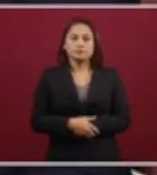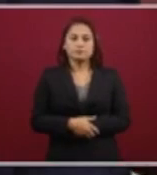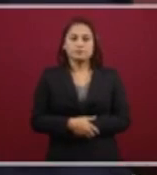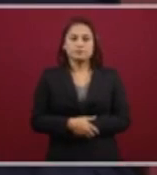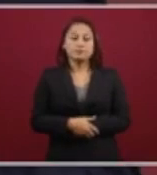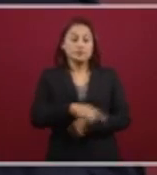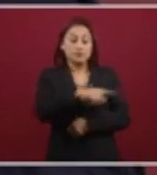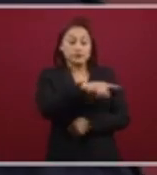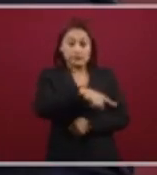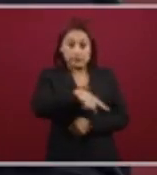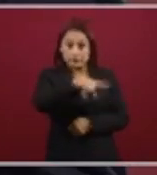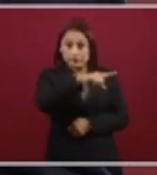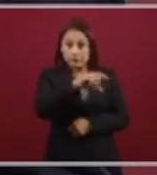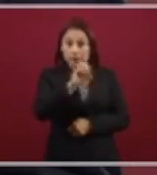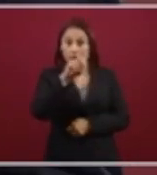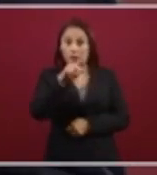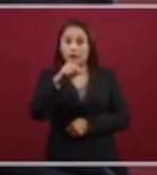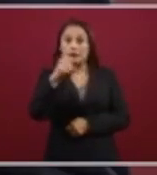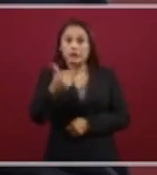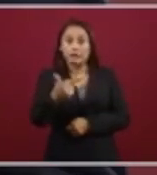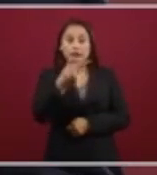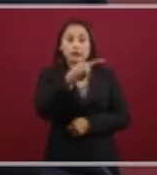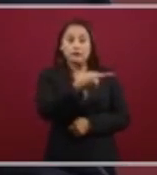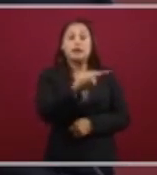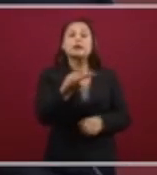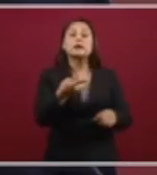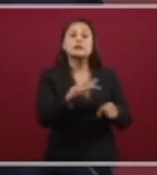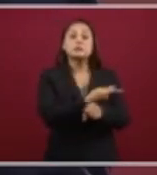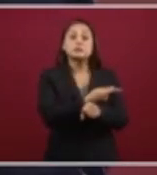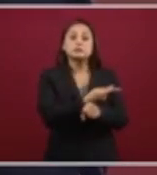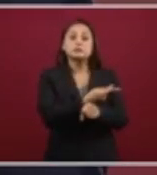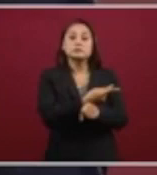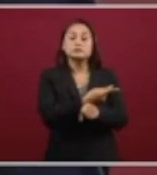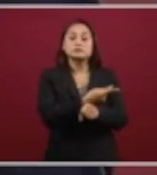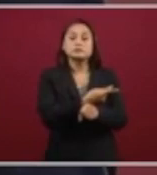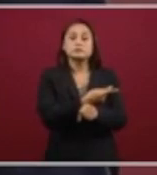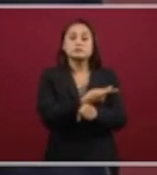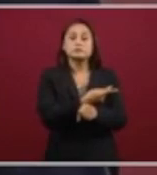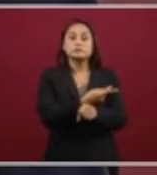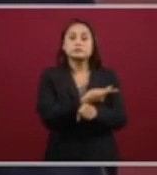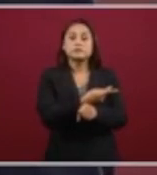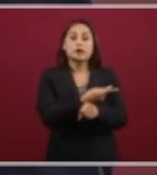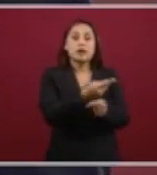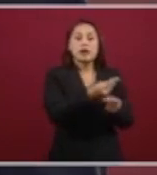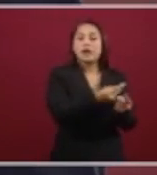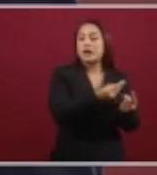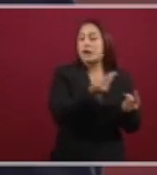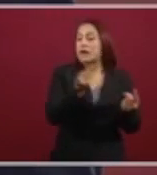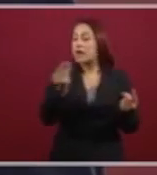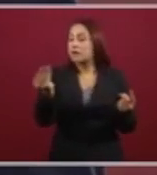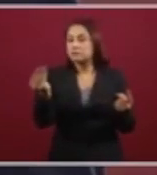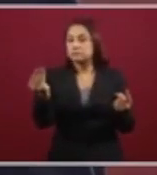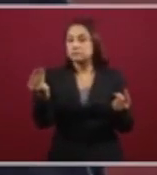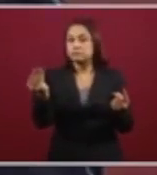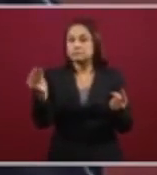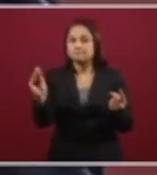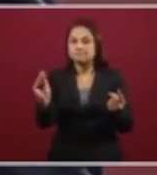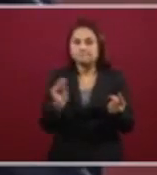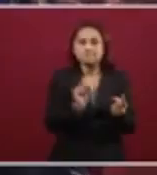se quedaba mucho dinero en la intermediación